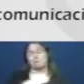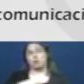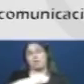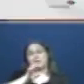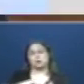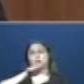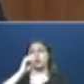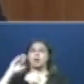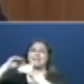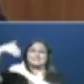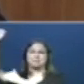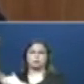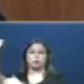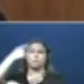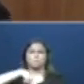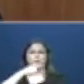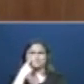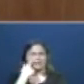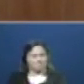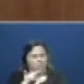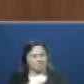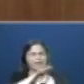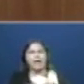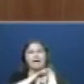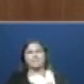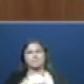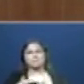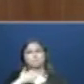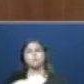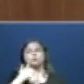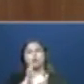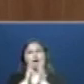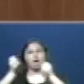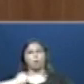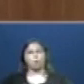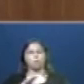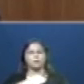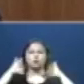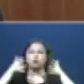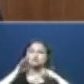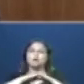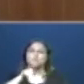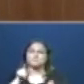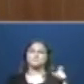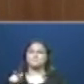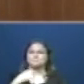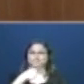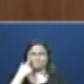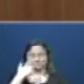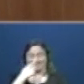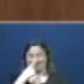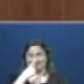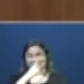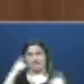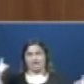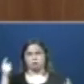tanto en la utilidad de la por eso hemos acordado en el seno del Consejo para la población impulsar en este año 2013